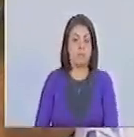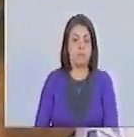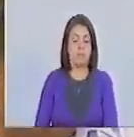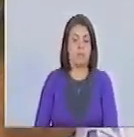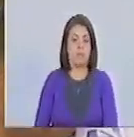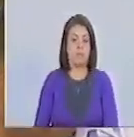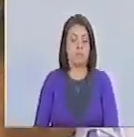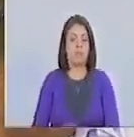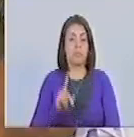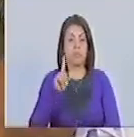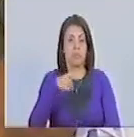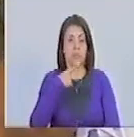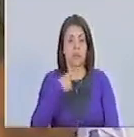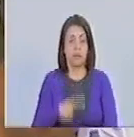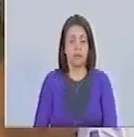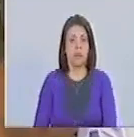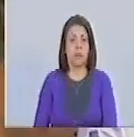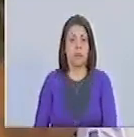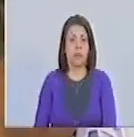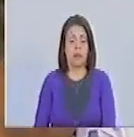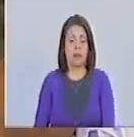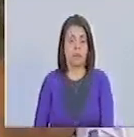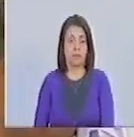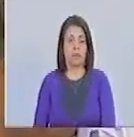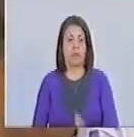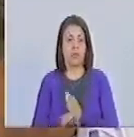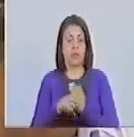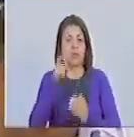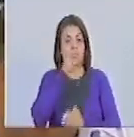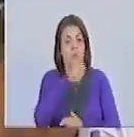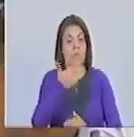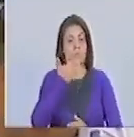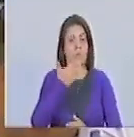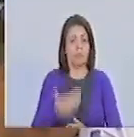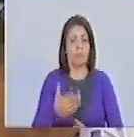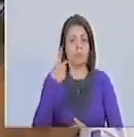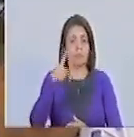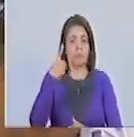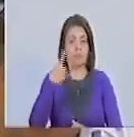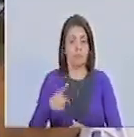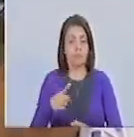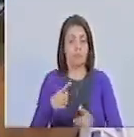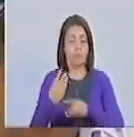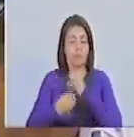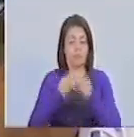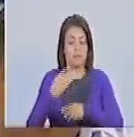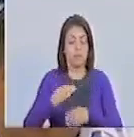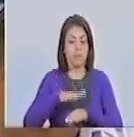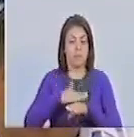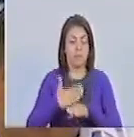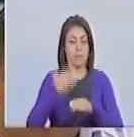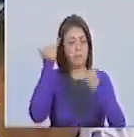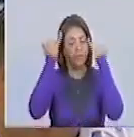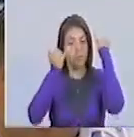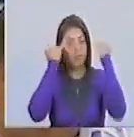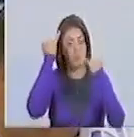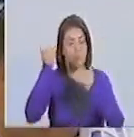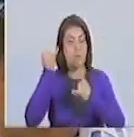supuesto, contra un pueblo que reclamaba derechos, enarbolando